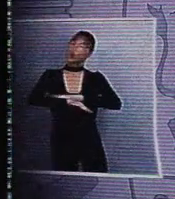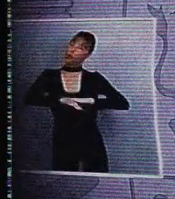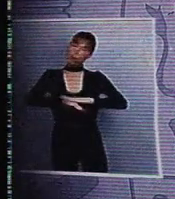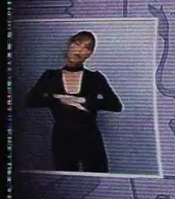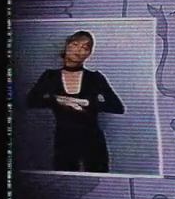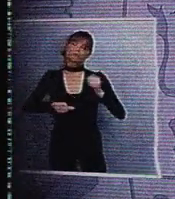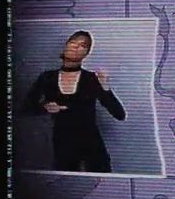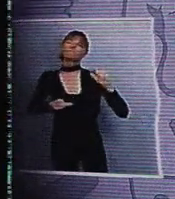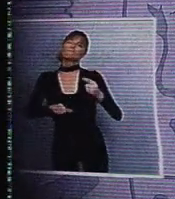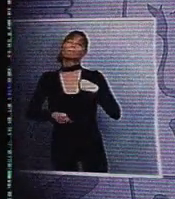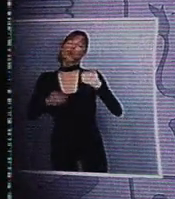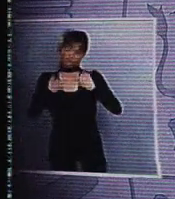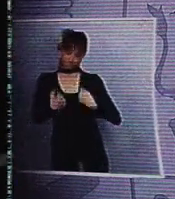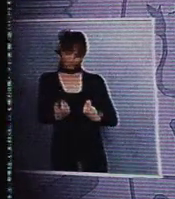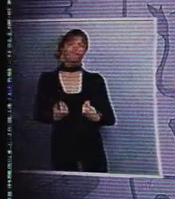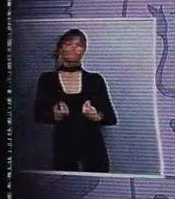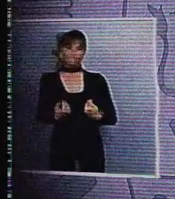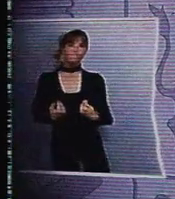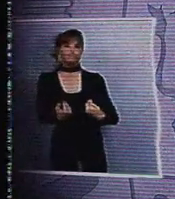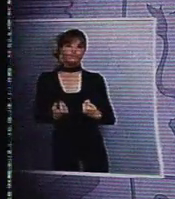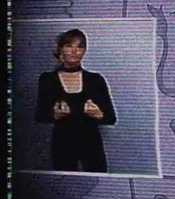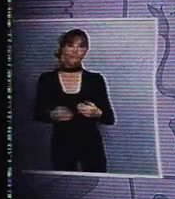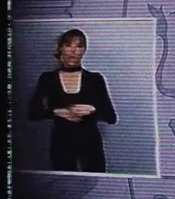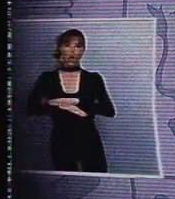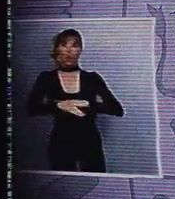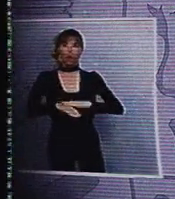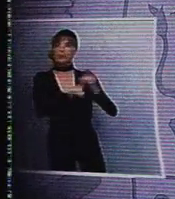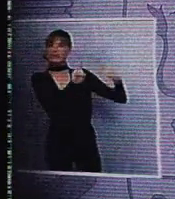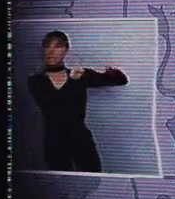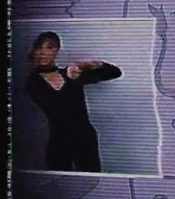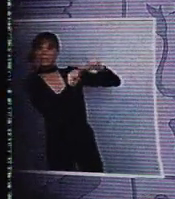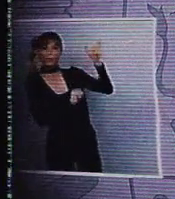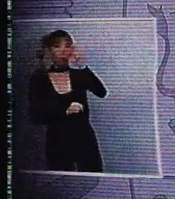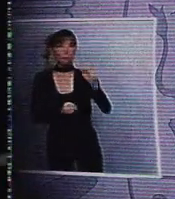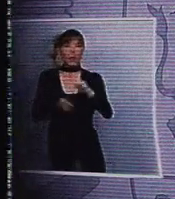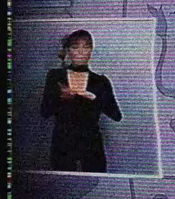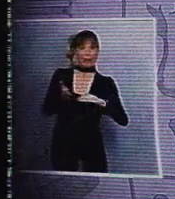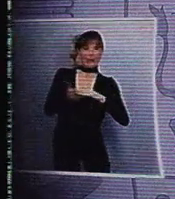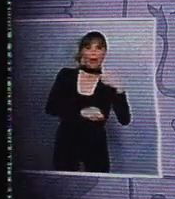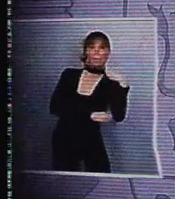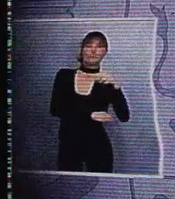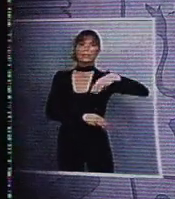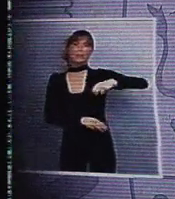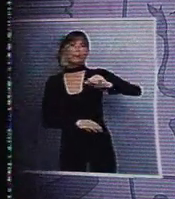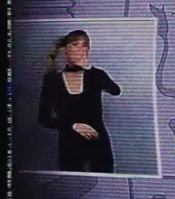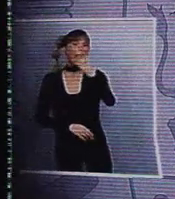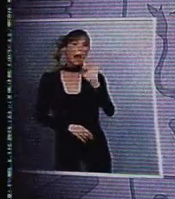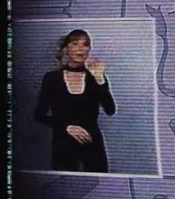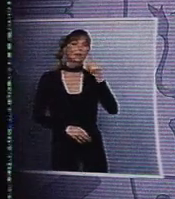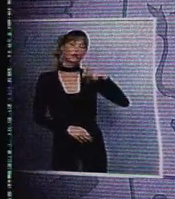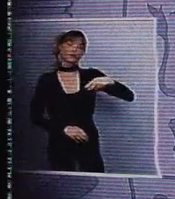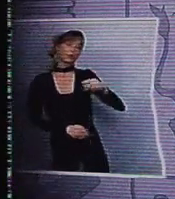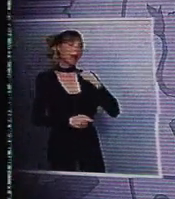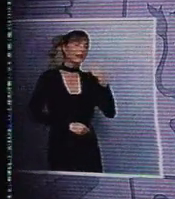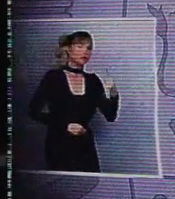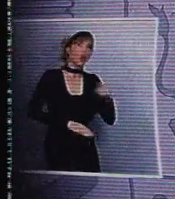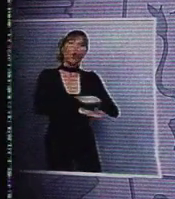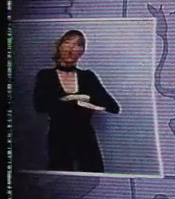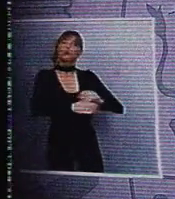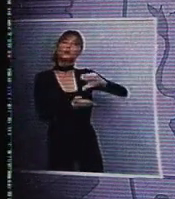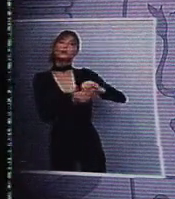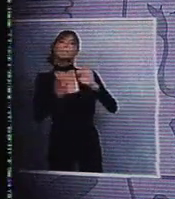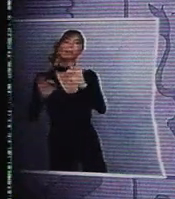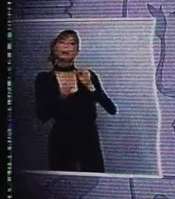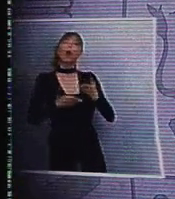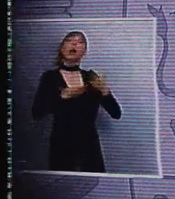experto en la manipulación del dolor ajeno su discurso fue un monumento al cinismo una Obra maestra de la hipocresía y